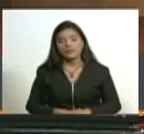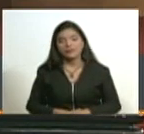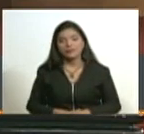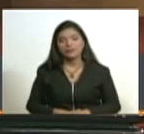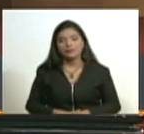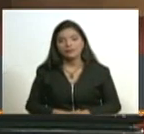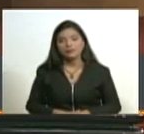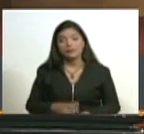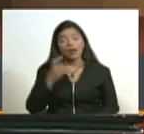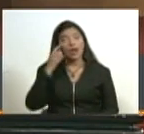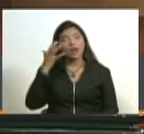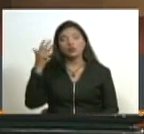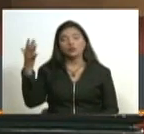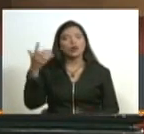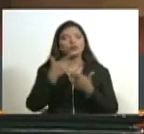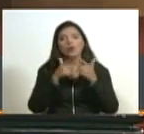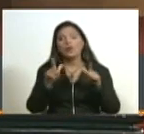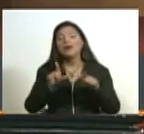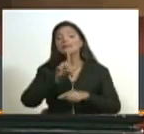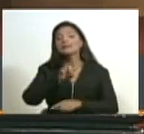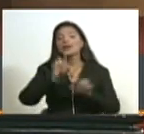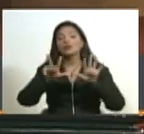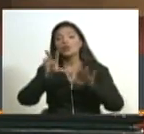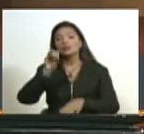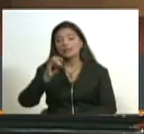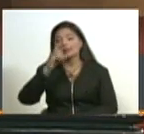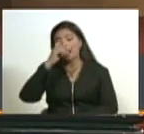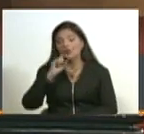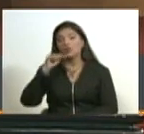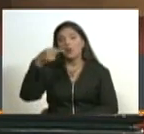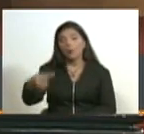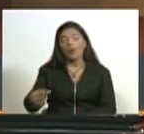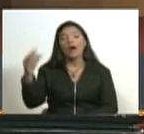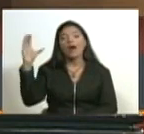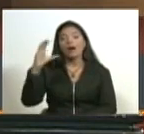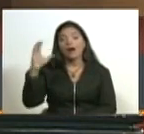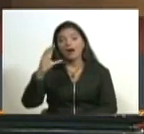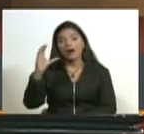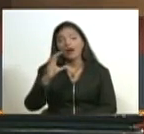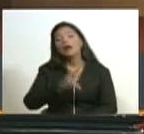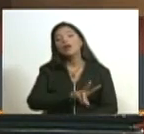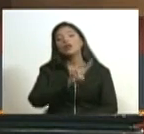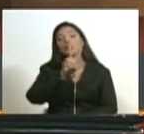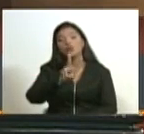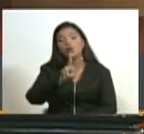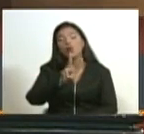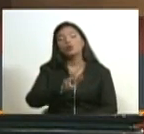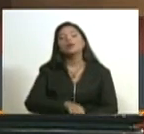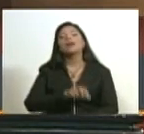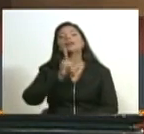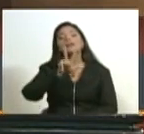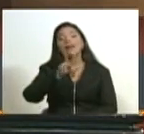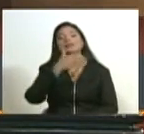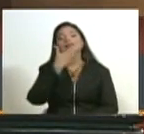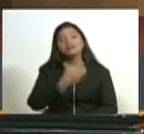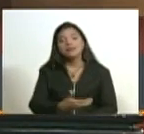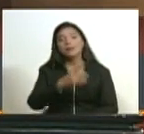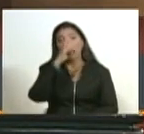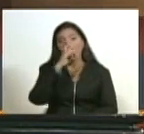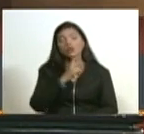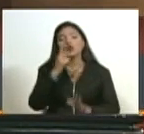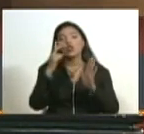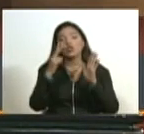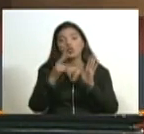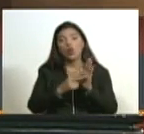El sueño del libertador. Y 180 años después, en Caracas, el 2 y el 3 de diciembre del año